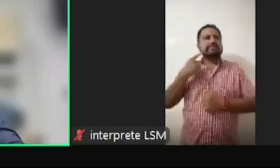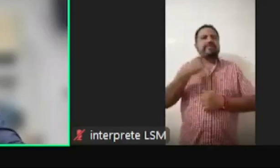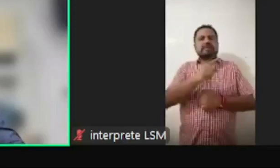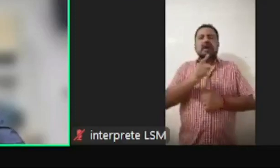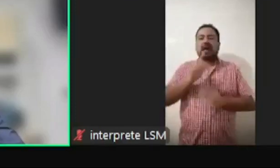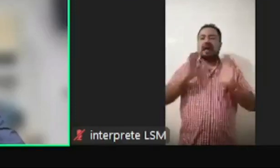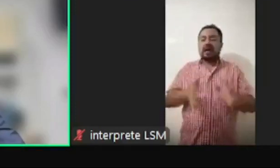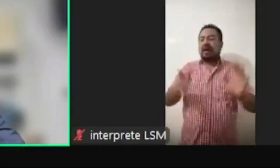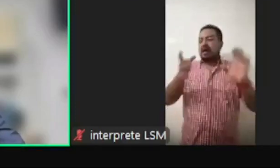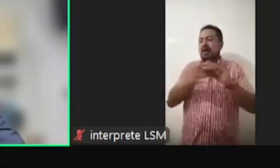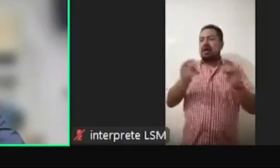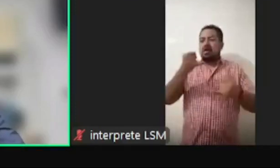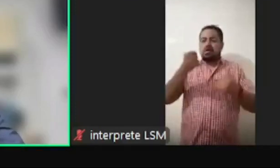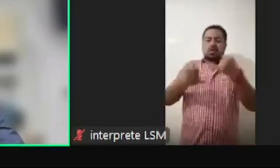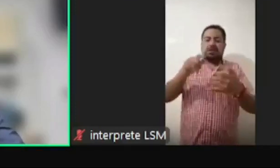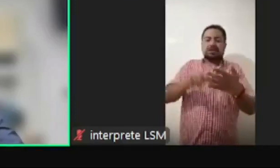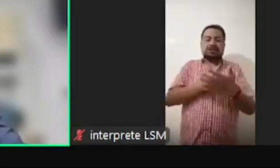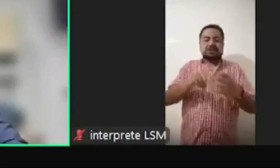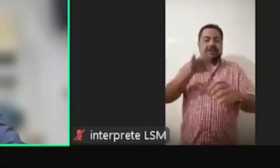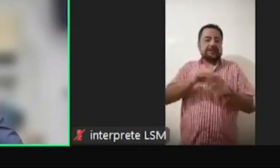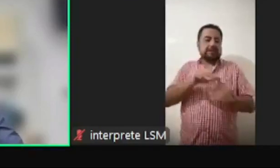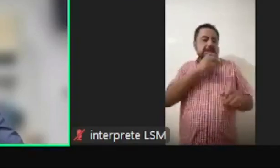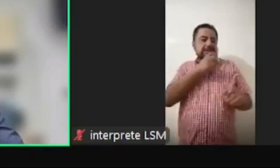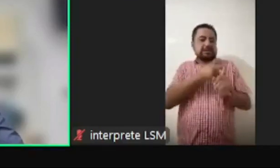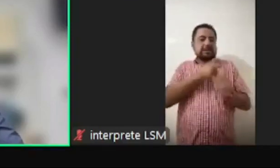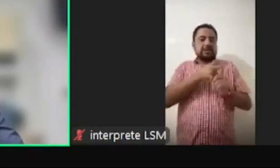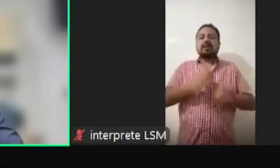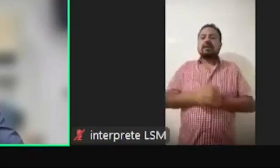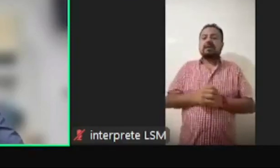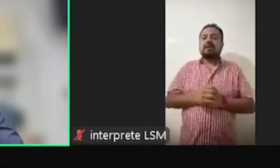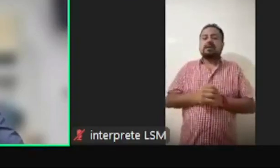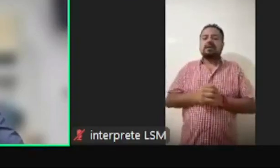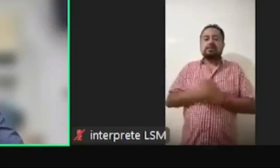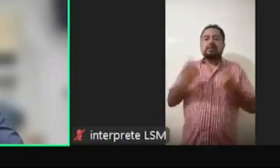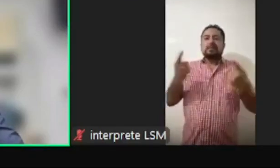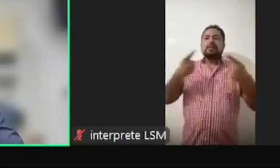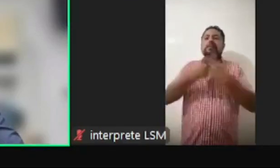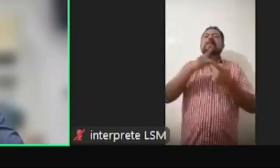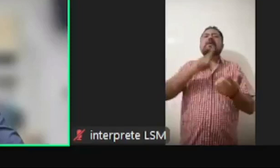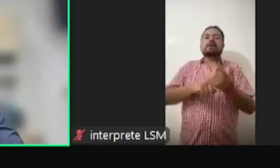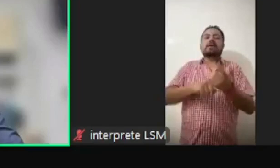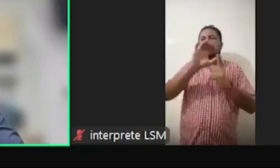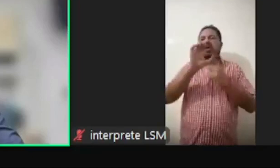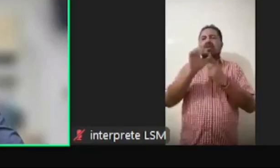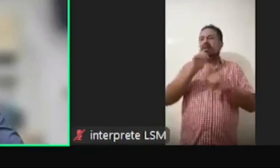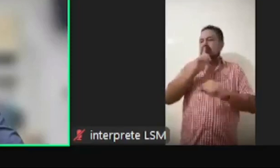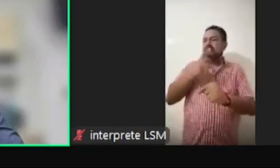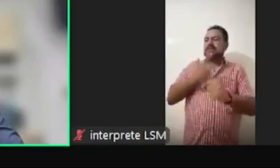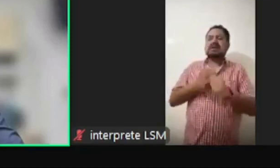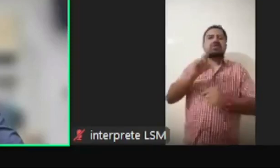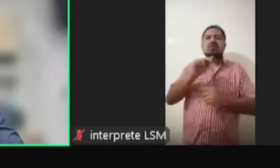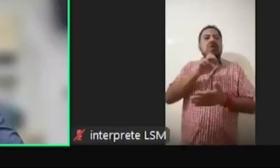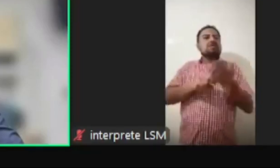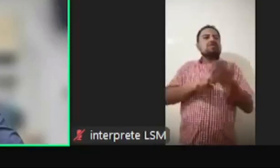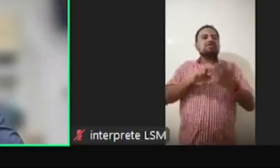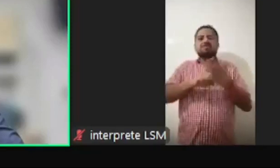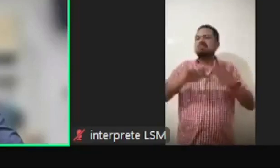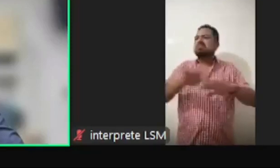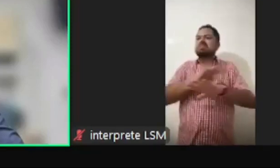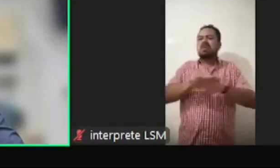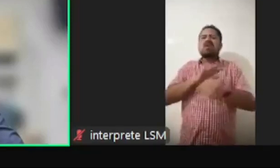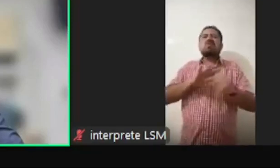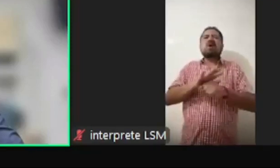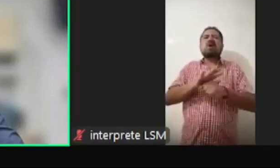juicio de este órgano jurisdiccional, contrario a lo resuelto por la comisión responsable, no se actualiza la frivolidad de la queja prevista por la